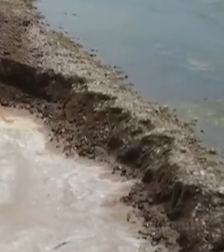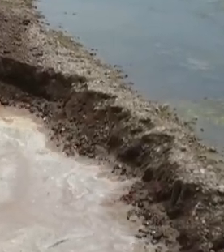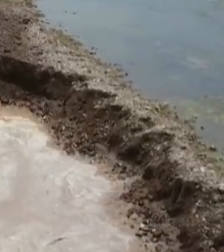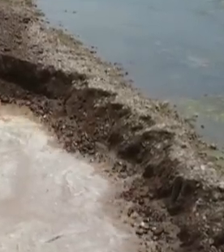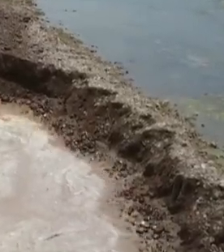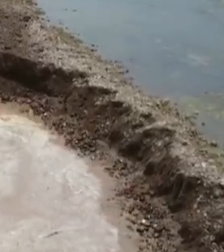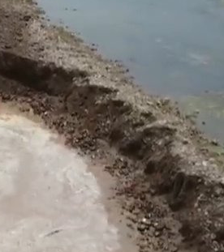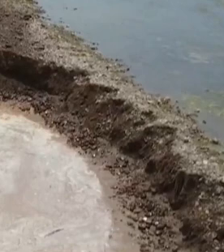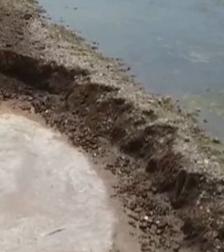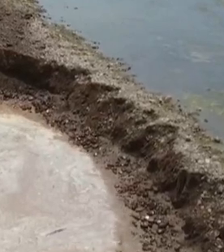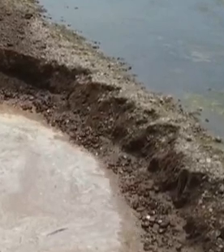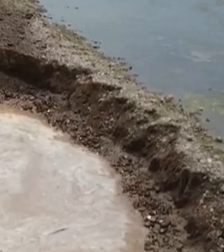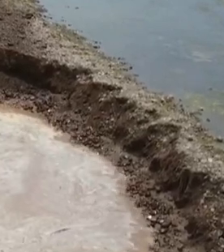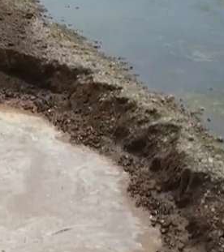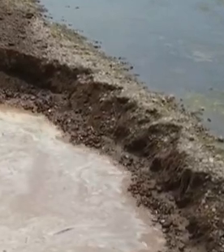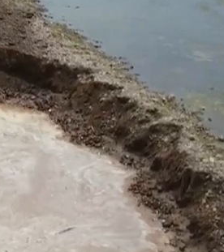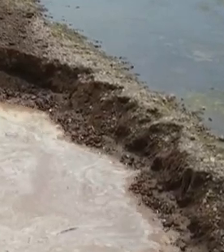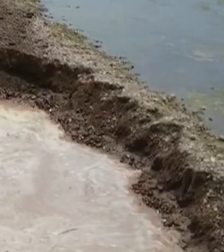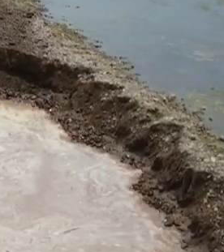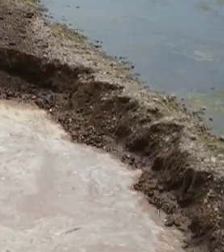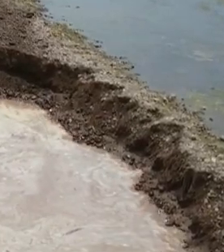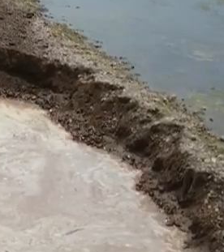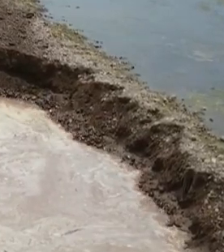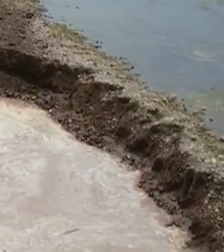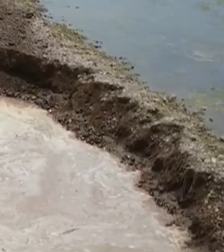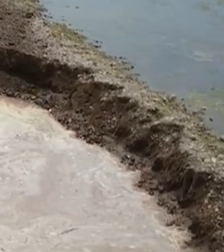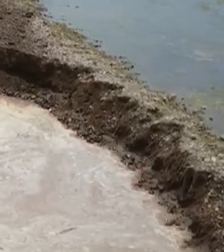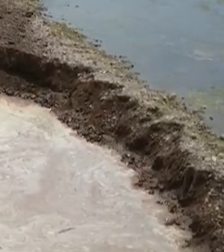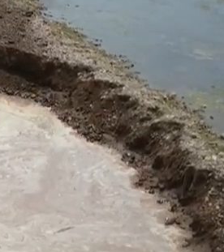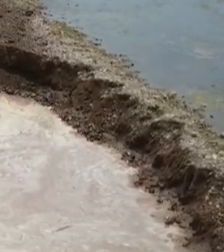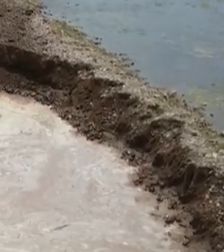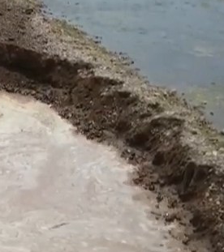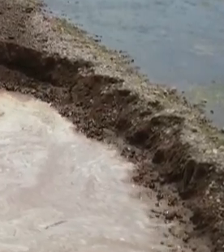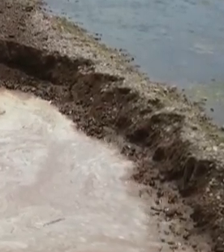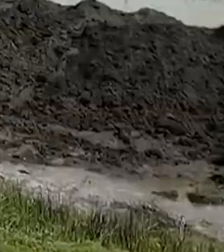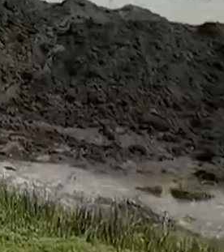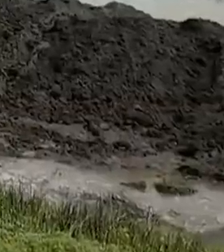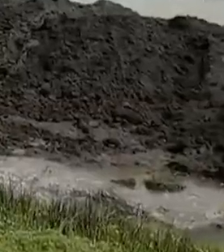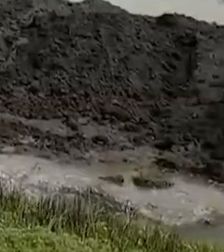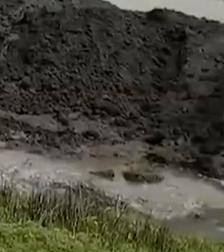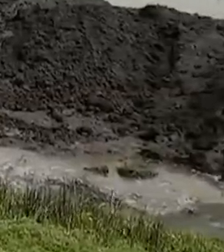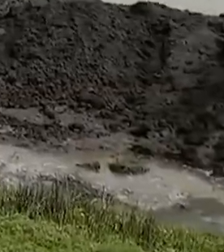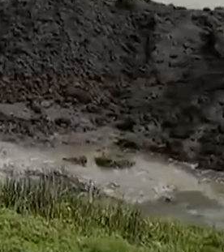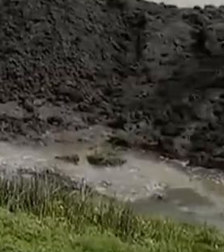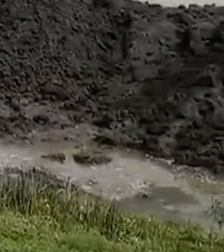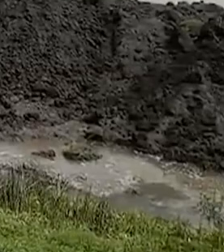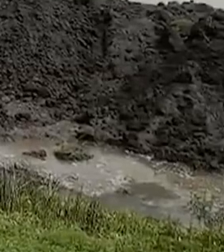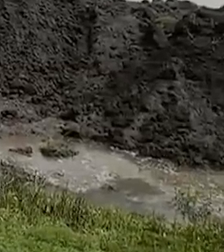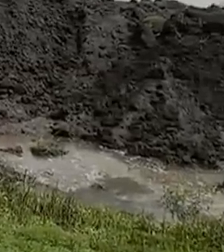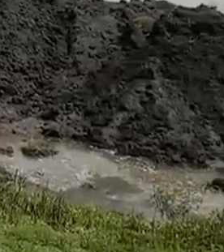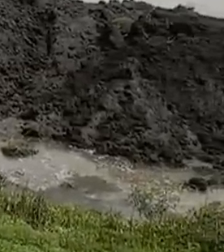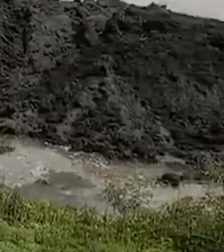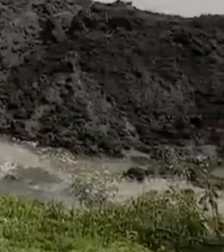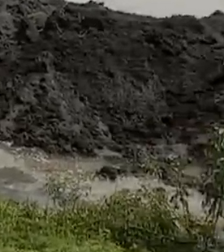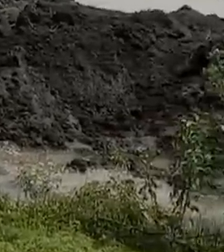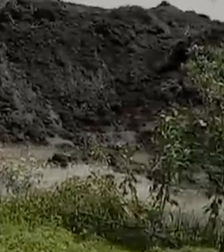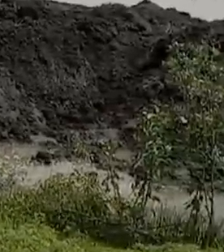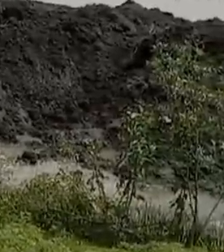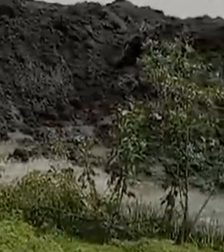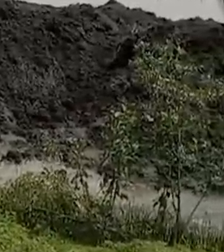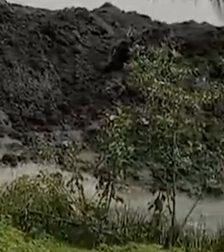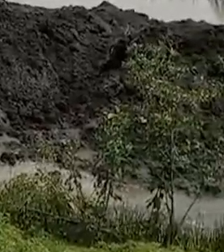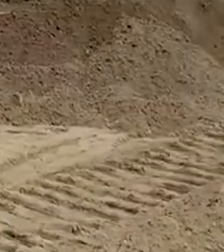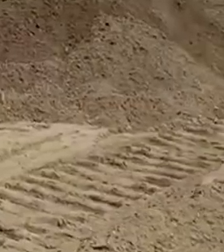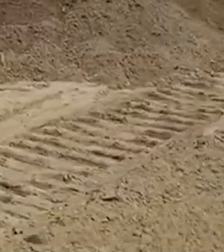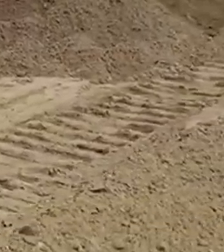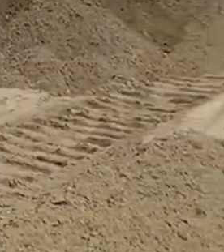volteos y a su vez trasladarlo a las zonas de tiro designadas. Asimismo, se emplean para la construcción de bordos con apoyo